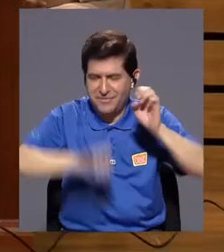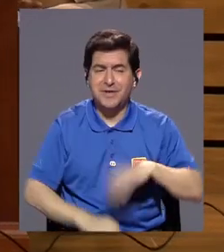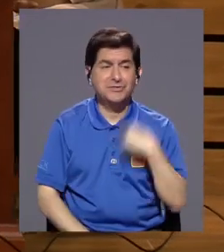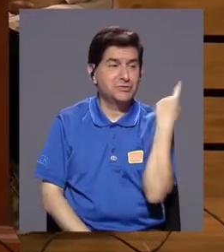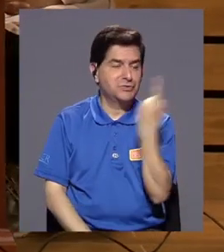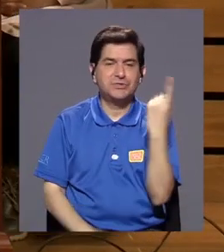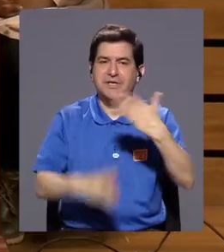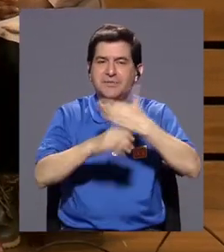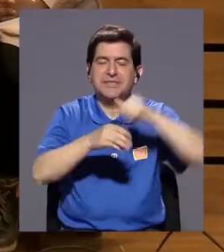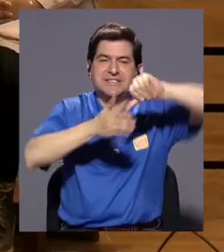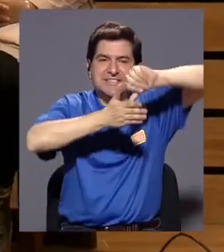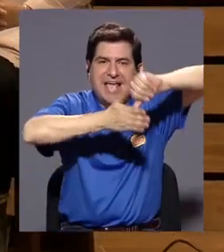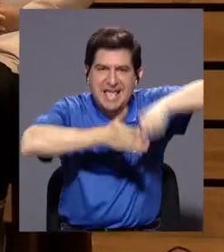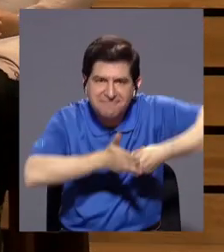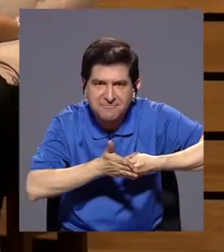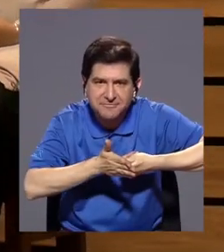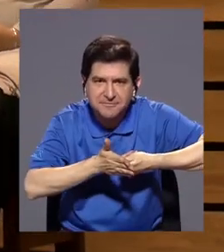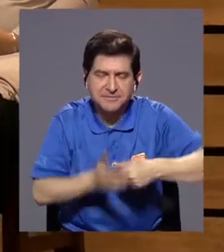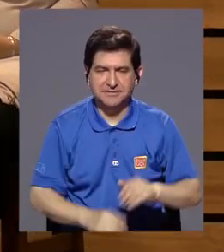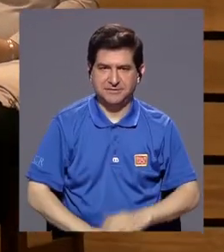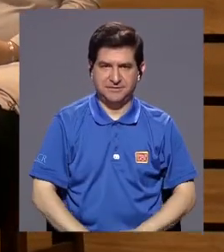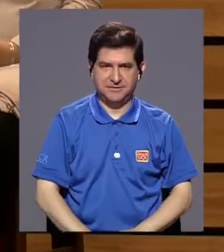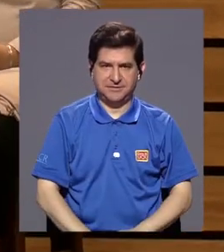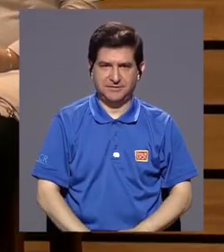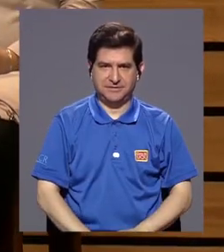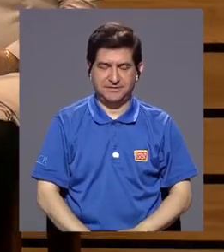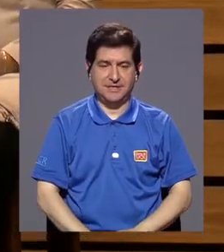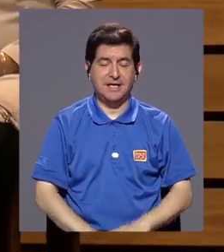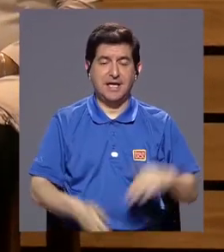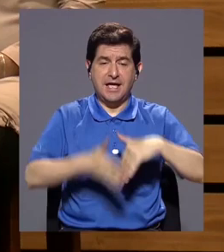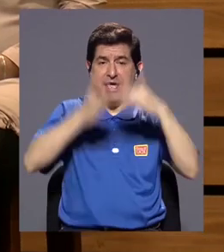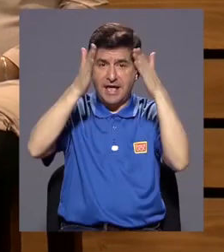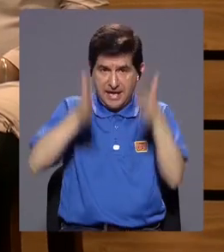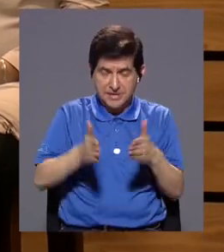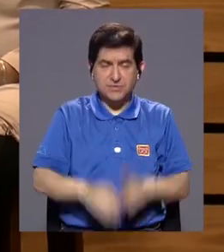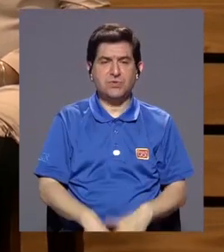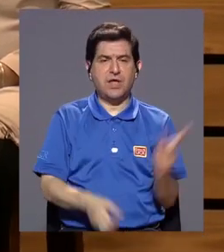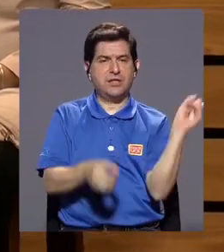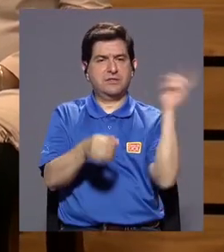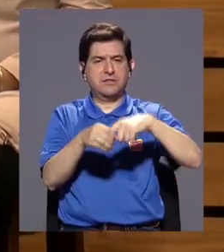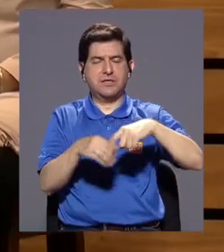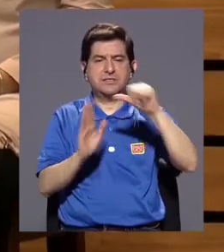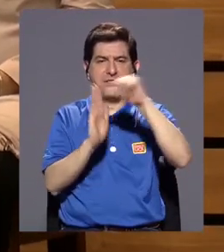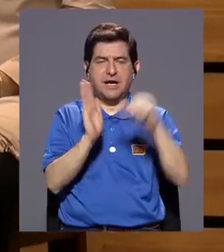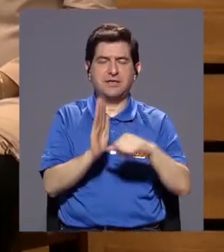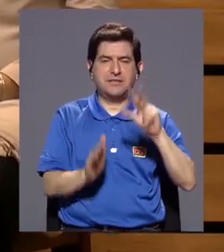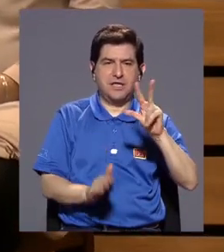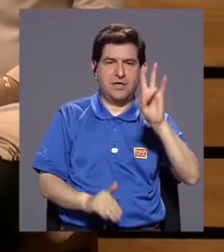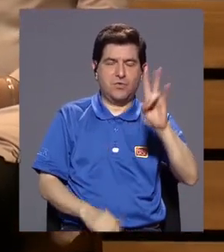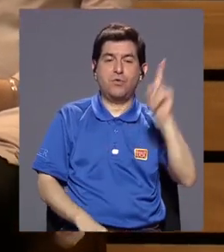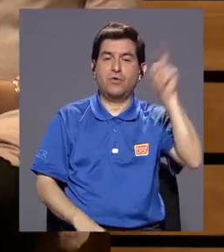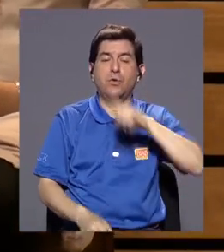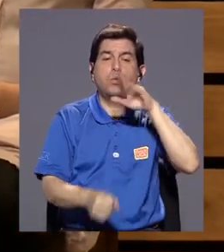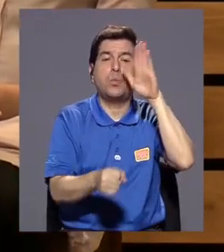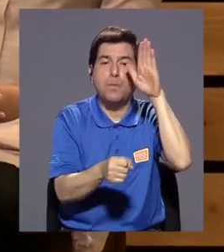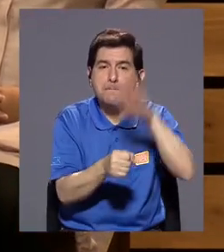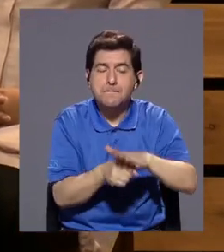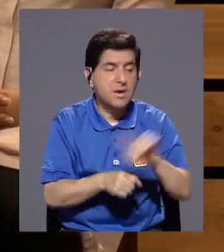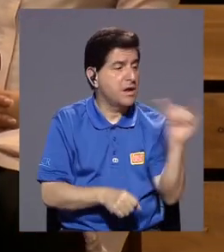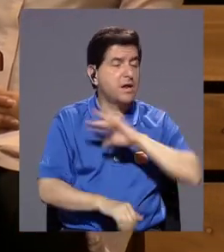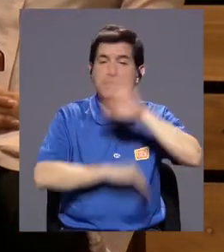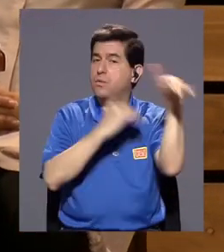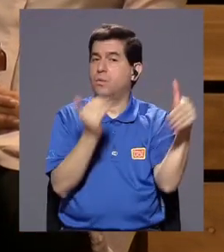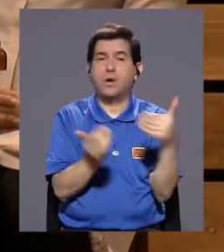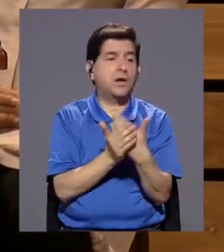que los y las estudiantes que están adscritos al artículo 37 deben cumplir como cualquier otro